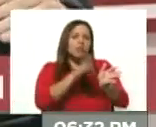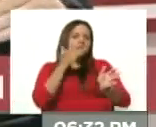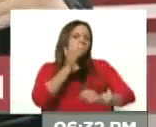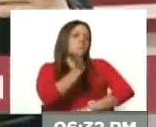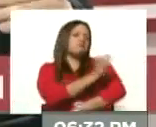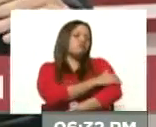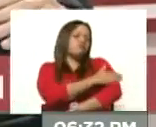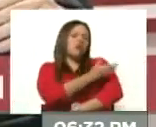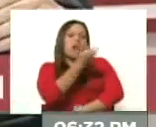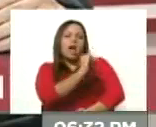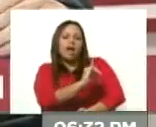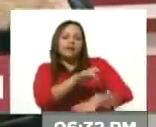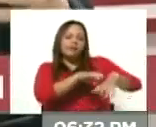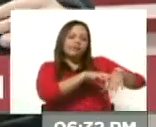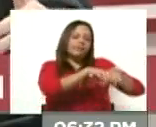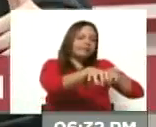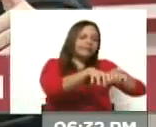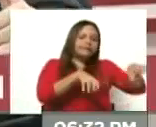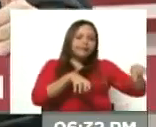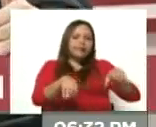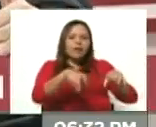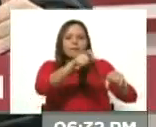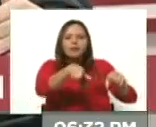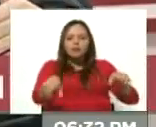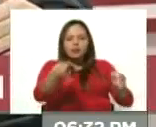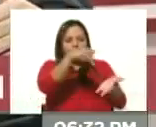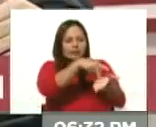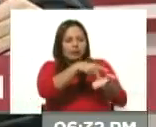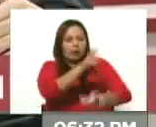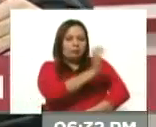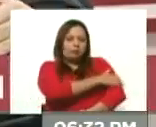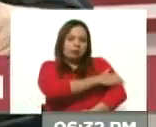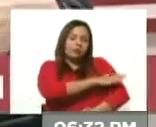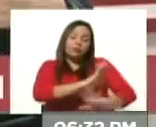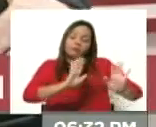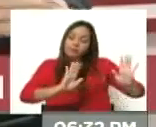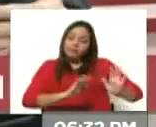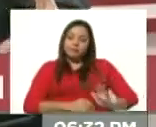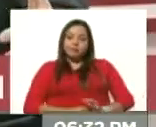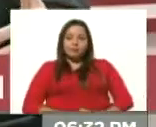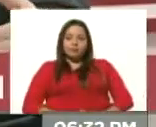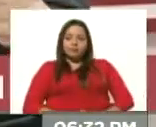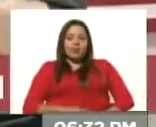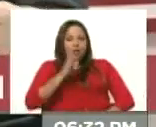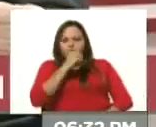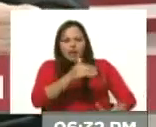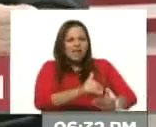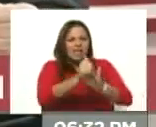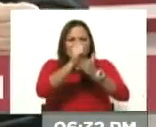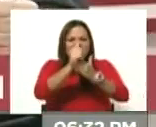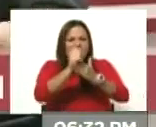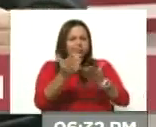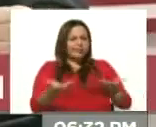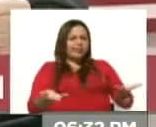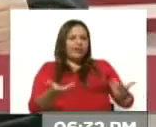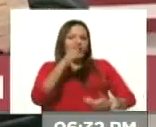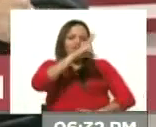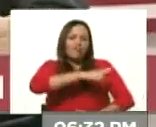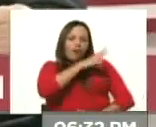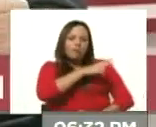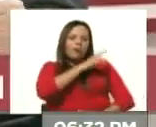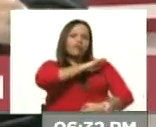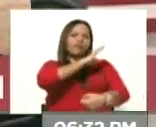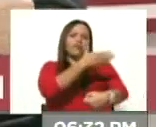candidatos de oposición con distintas candice candidatos sin ningún liderazgo fuerte